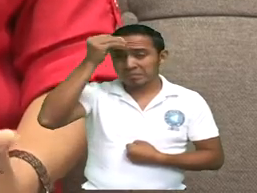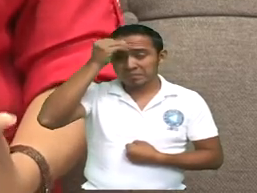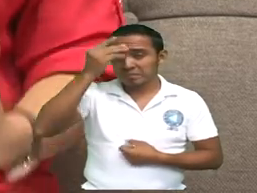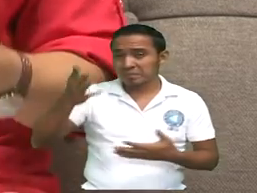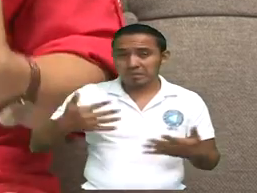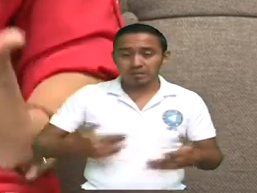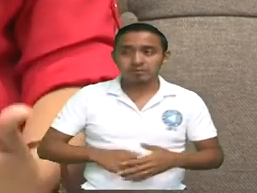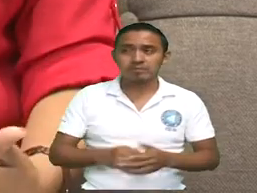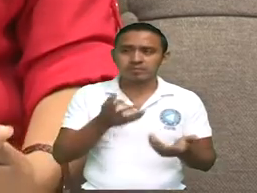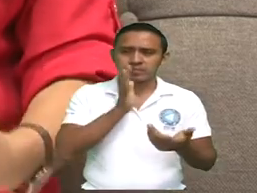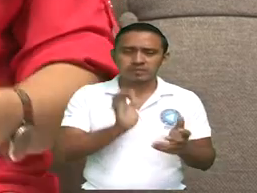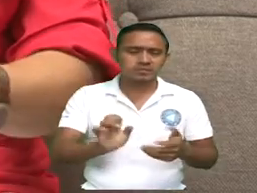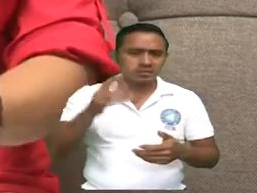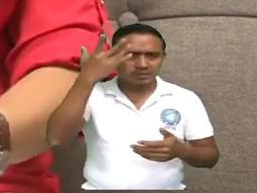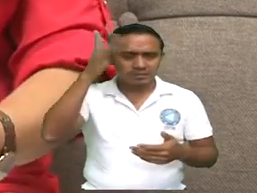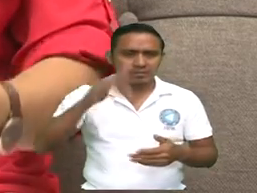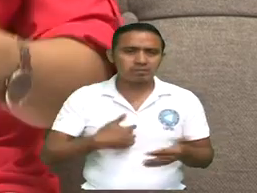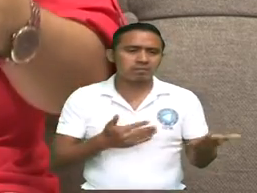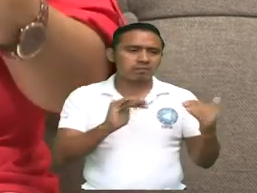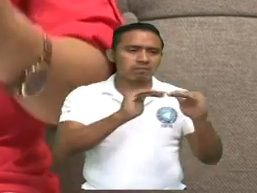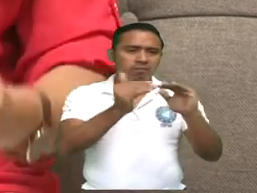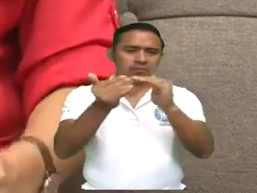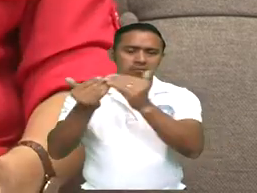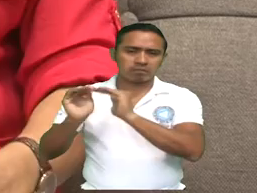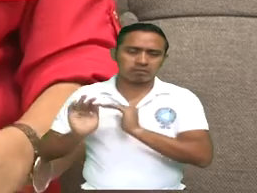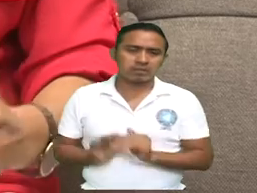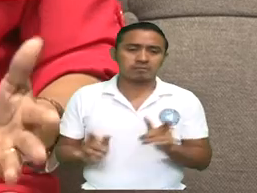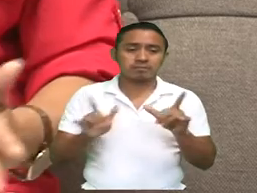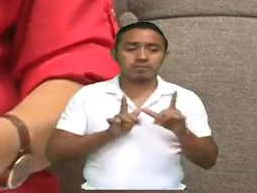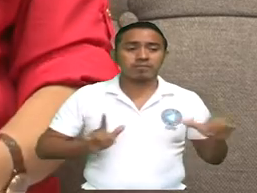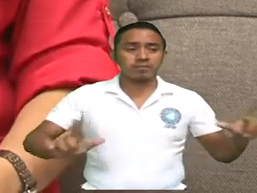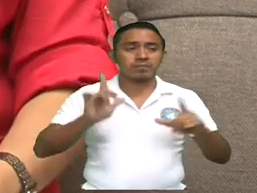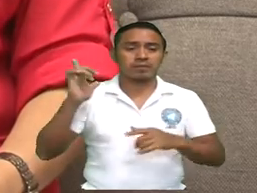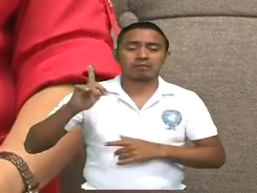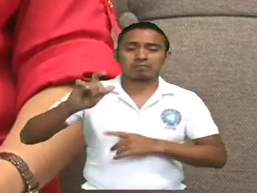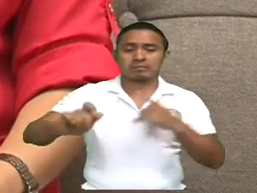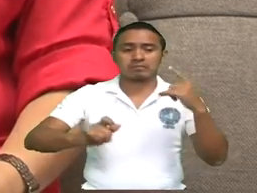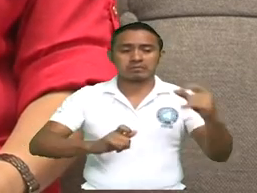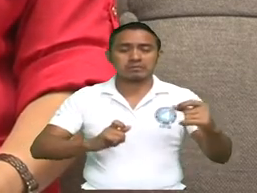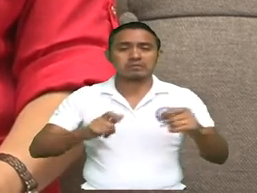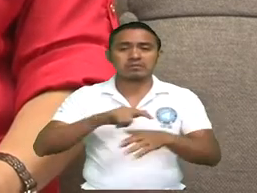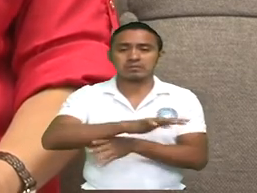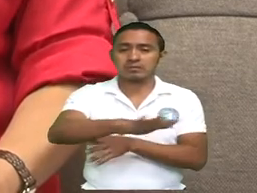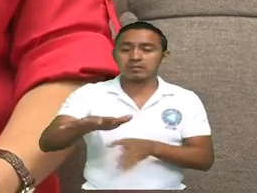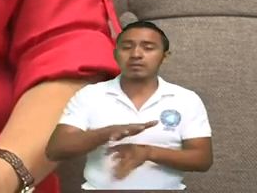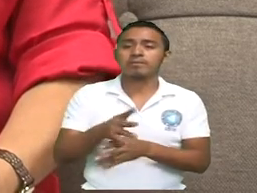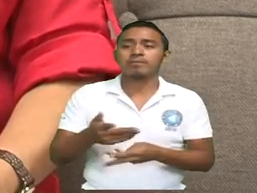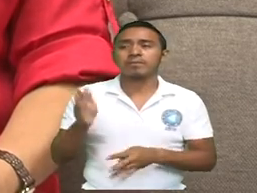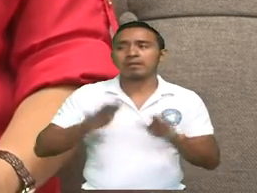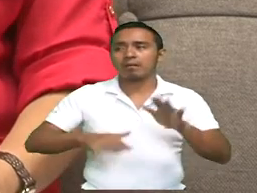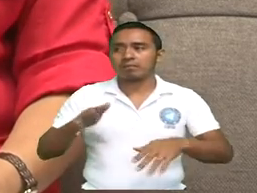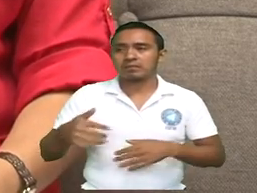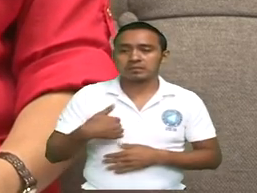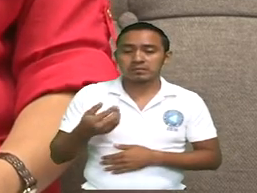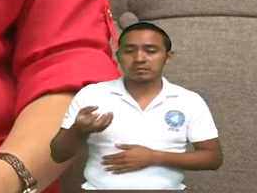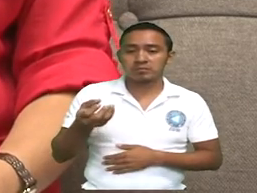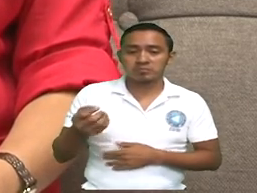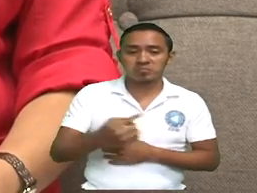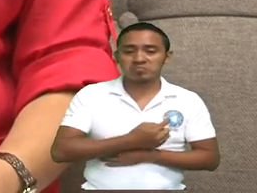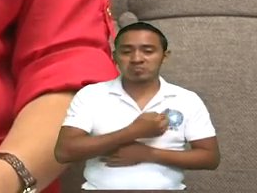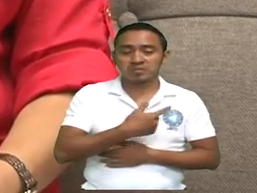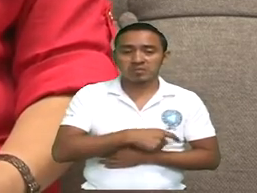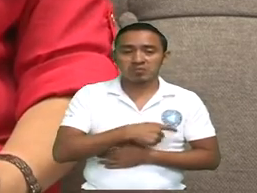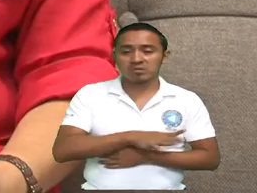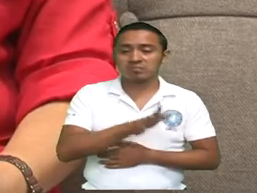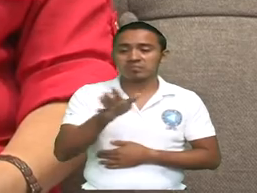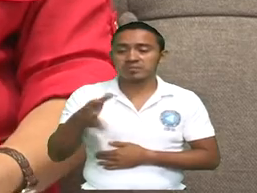nuestros niños, nosotros sabemos la realidad de nuestros barrios, la realidad de nuestras áreas rurales, de todos lados, y los niños pues a veces llegaban sin comer,